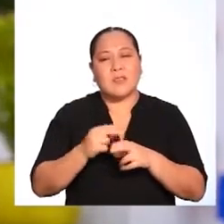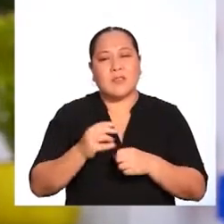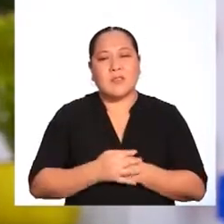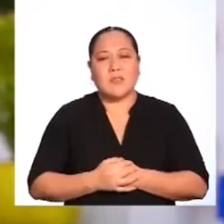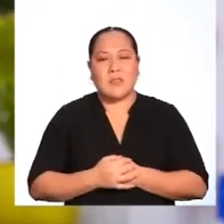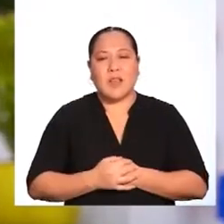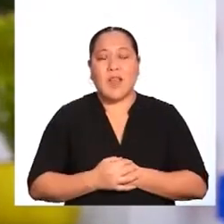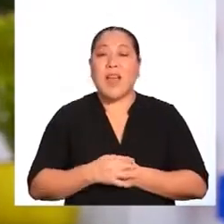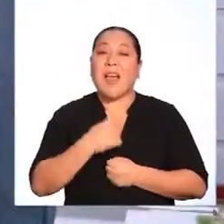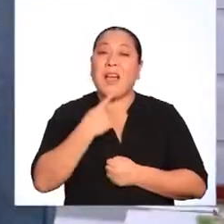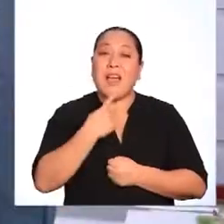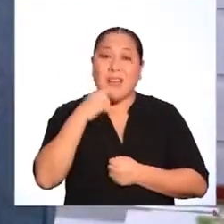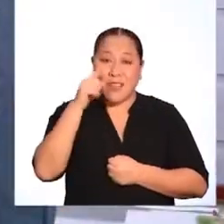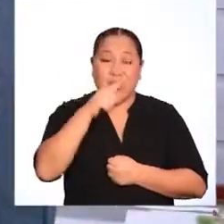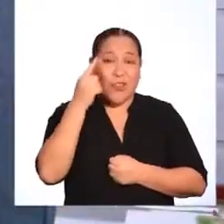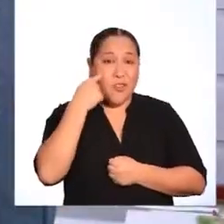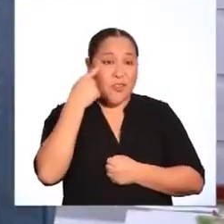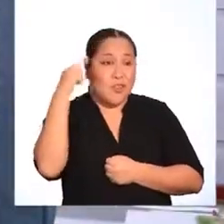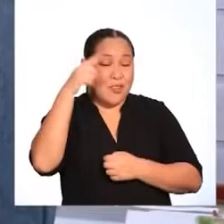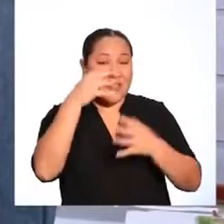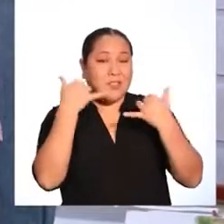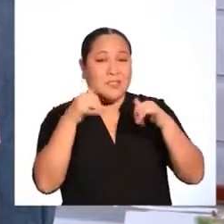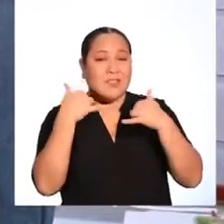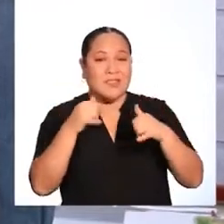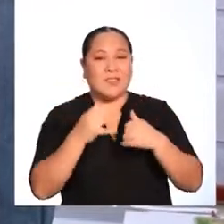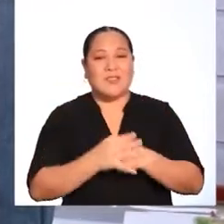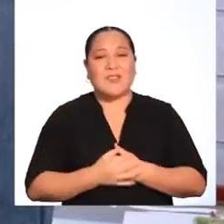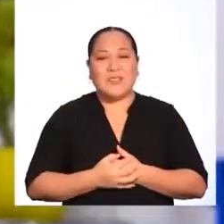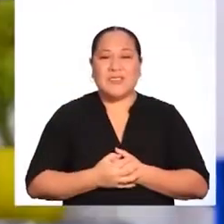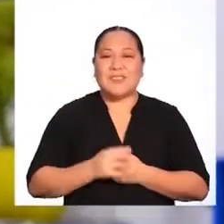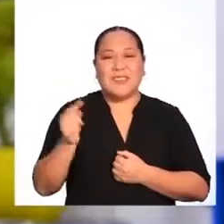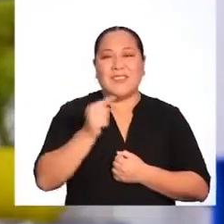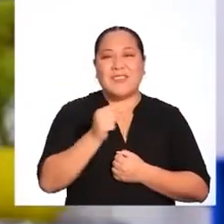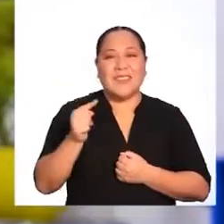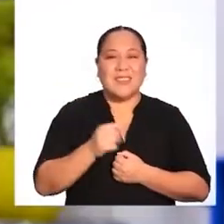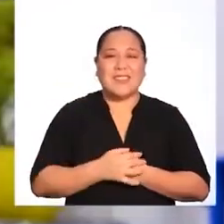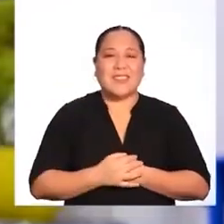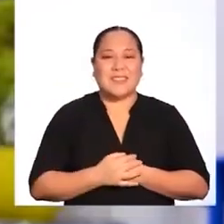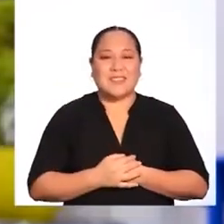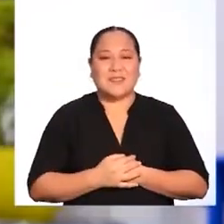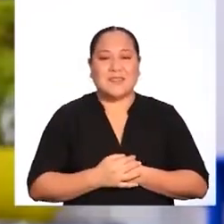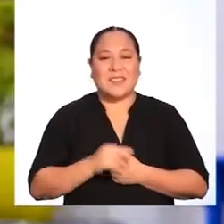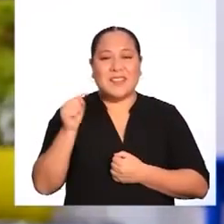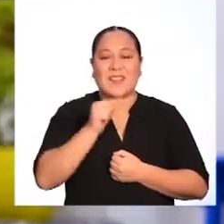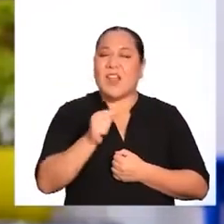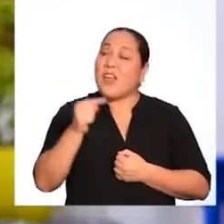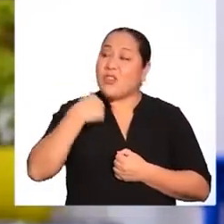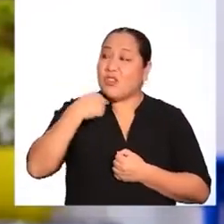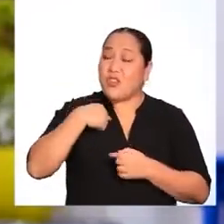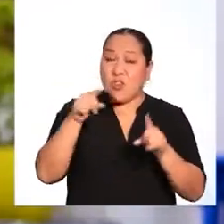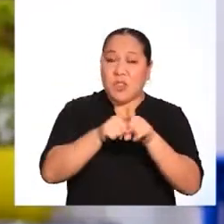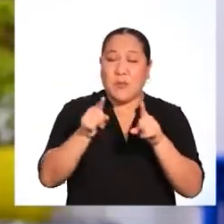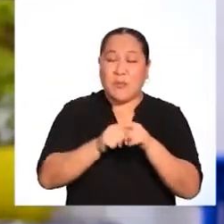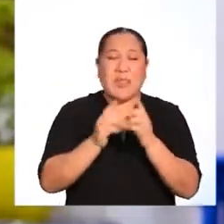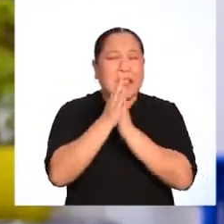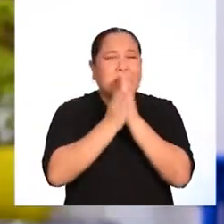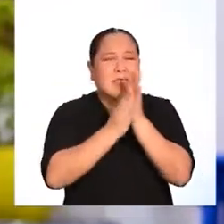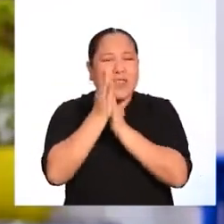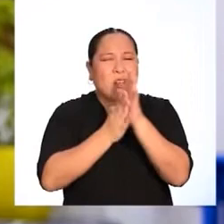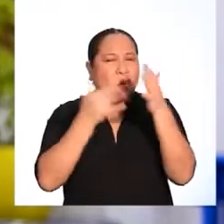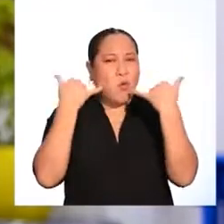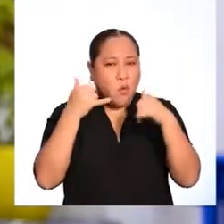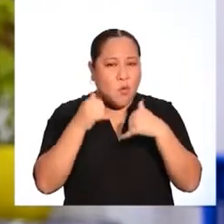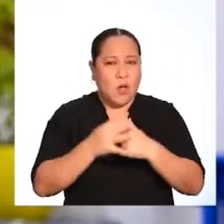bueno si yo con los coches juego si hay pero yo tengo ganas de